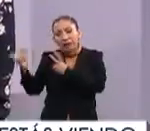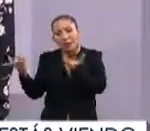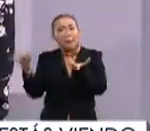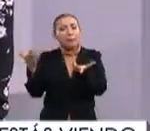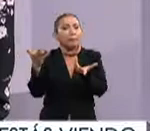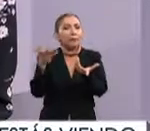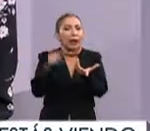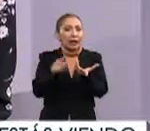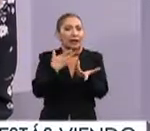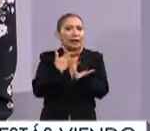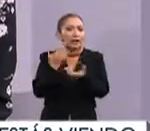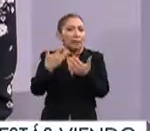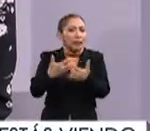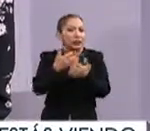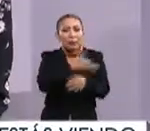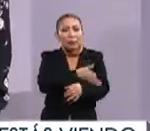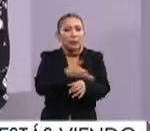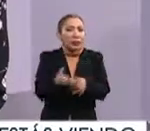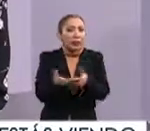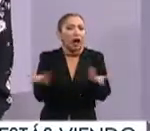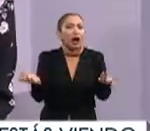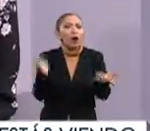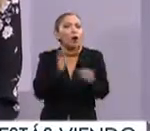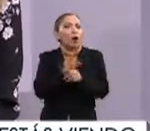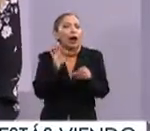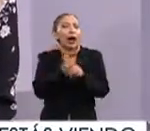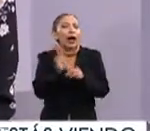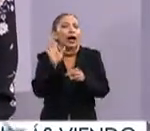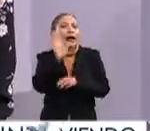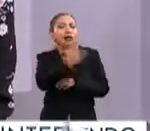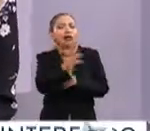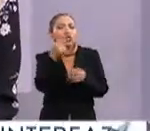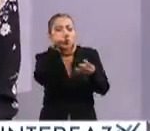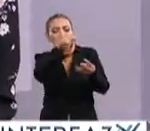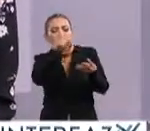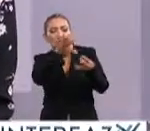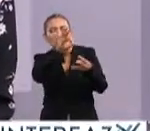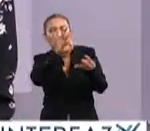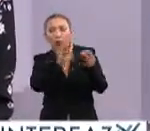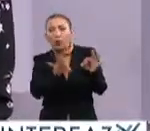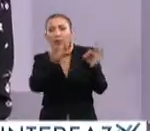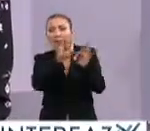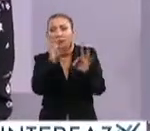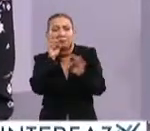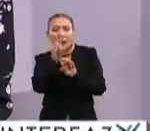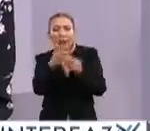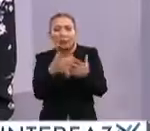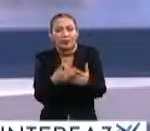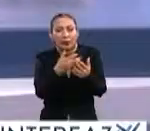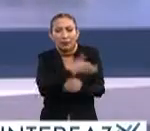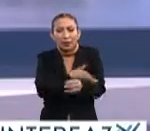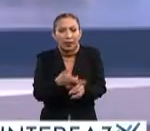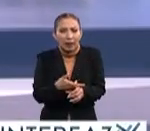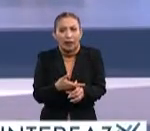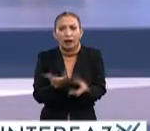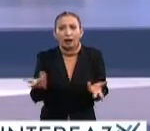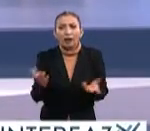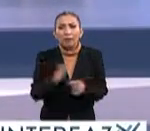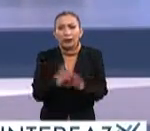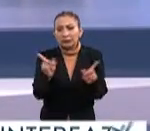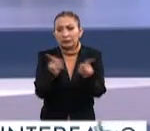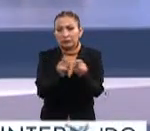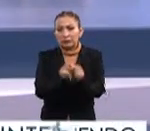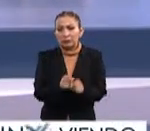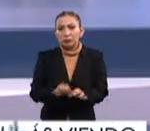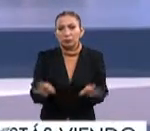este MOOC y al tema de las empresas familiares, ¿cuál dirías tú que son los puntos más importantes a considerar en una empresa familiar, los puntos más